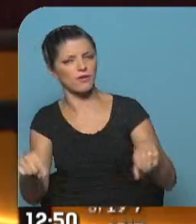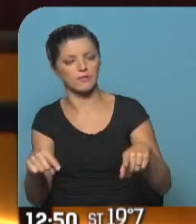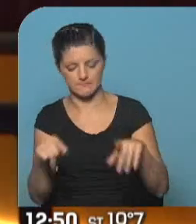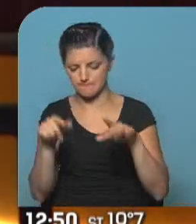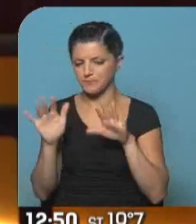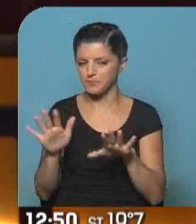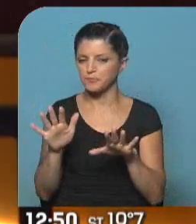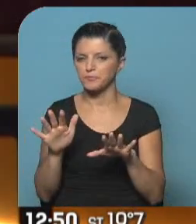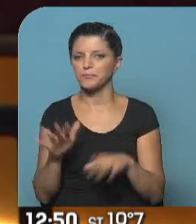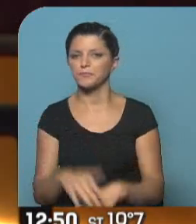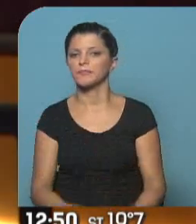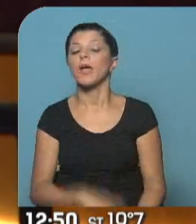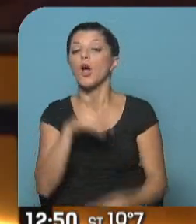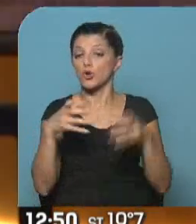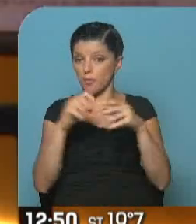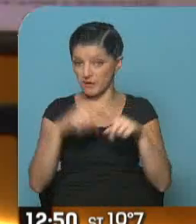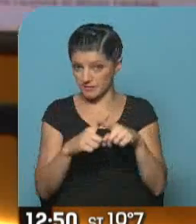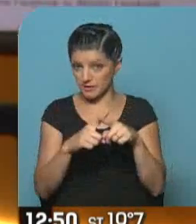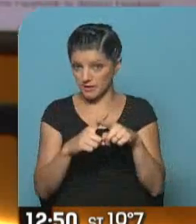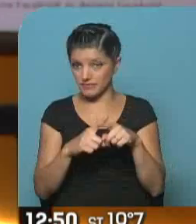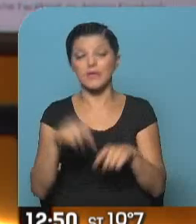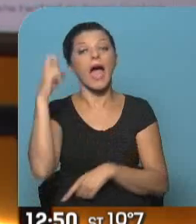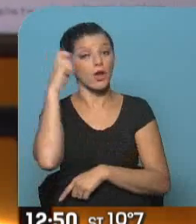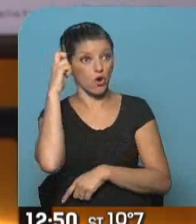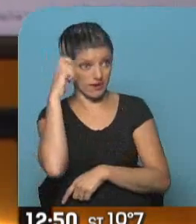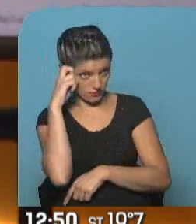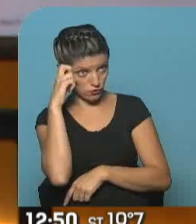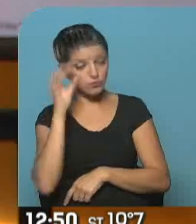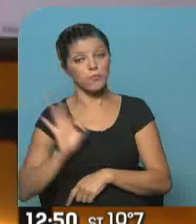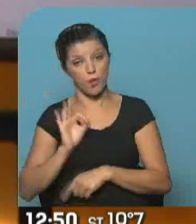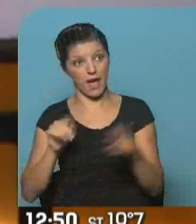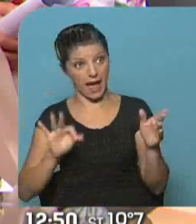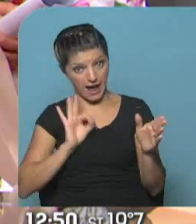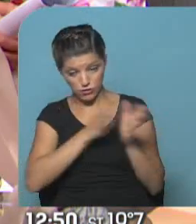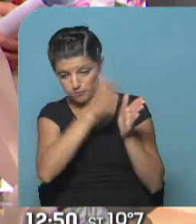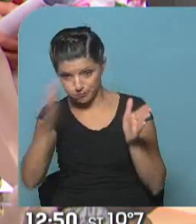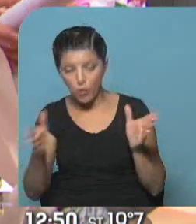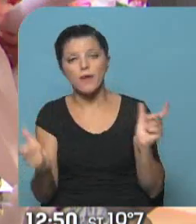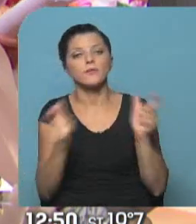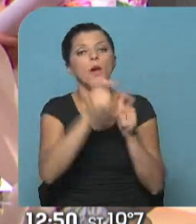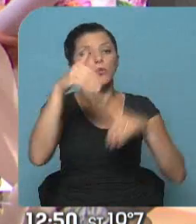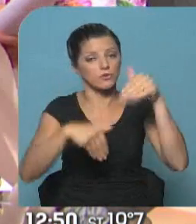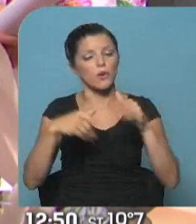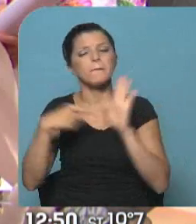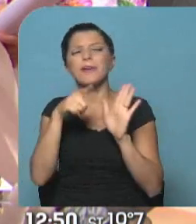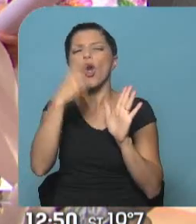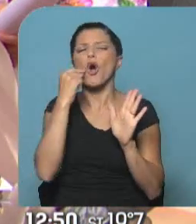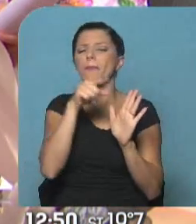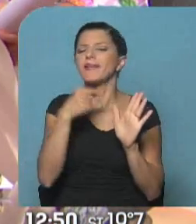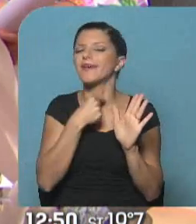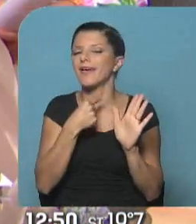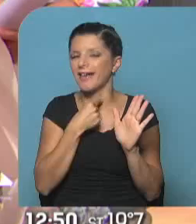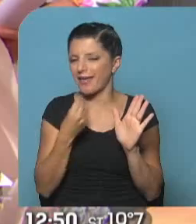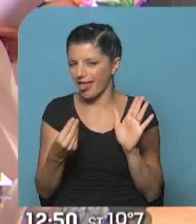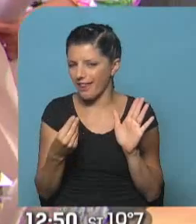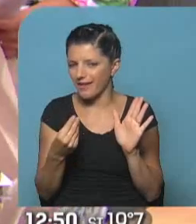decir, el partido tiene congresos anuales en donde votan los delegados, pero lo que Schulz quiere es poner a referéndum la decisión de formar una